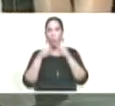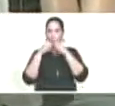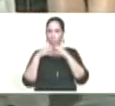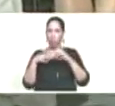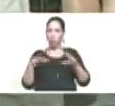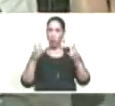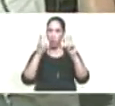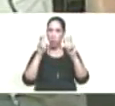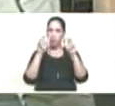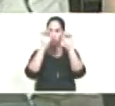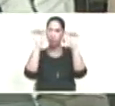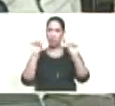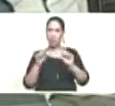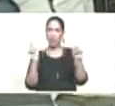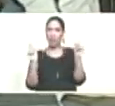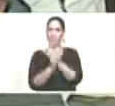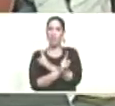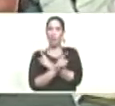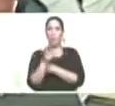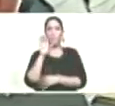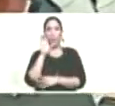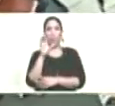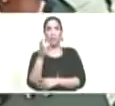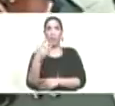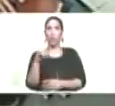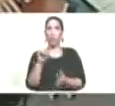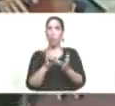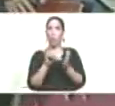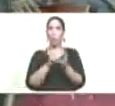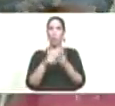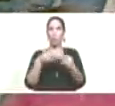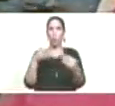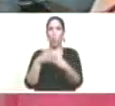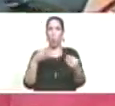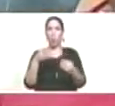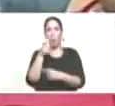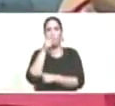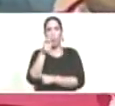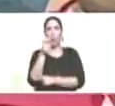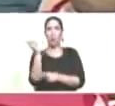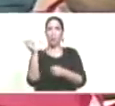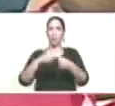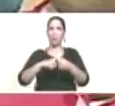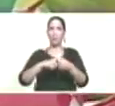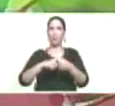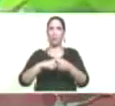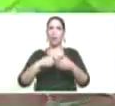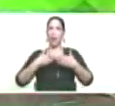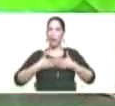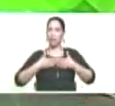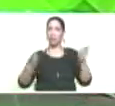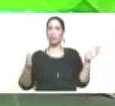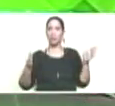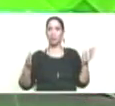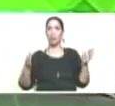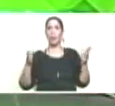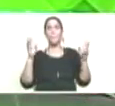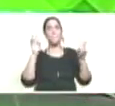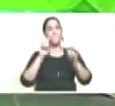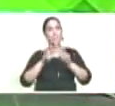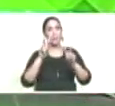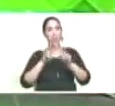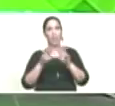sistema cambiario del país, donde los dólares del pueblo que ingresen están garantizados para la vivienda,